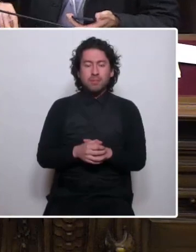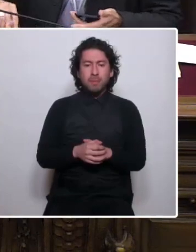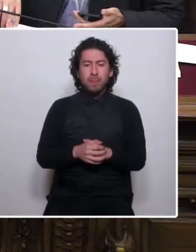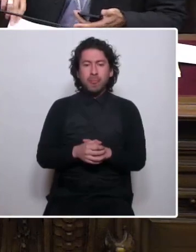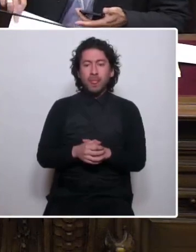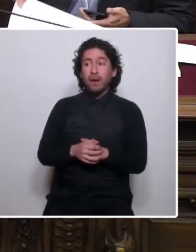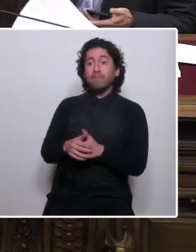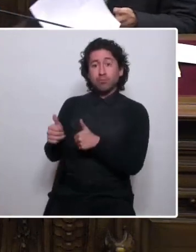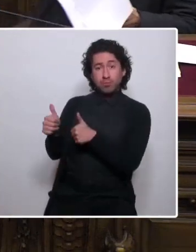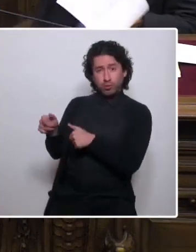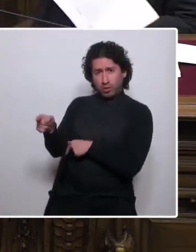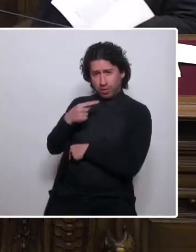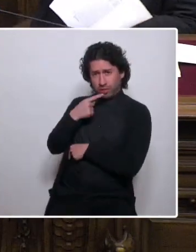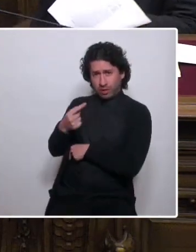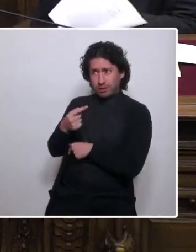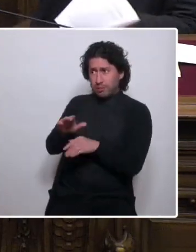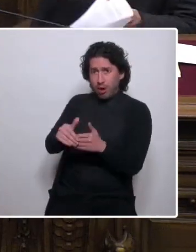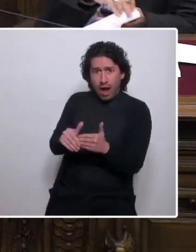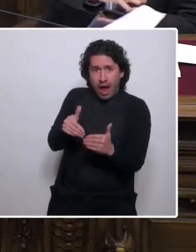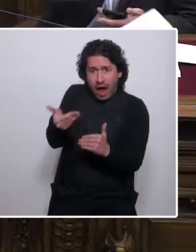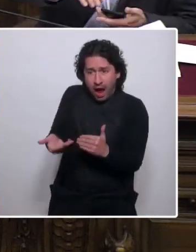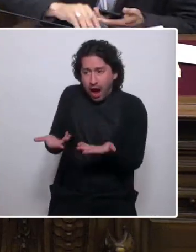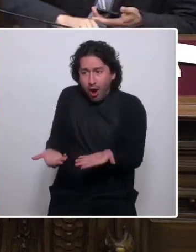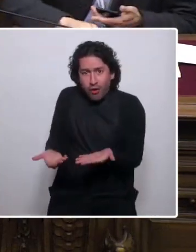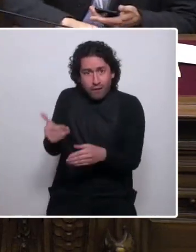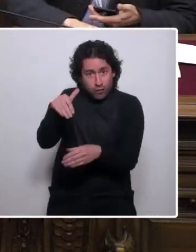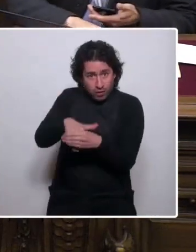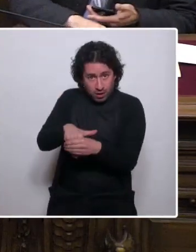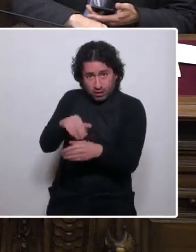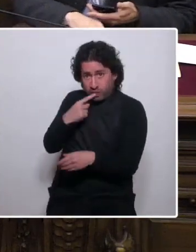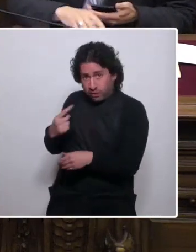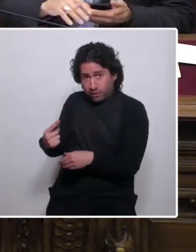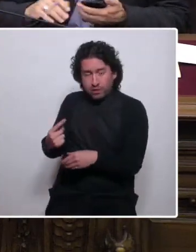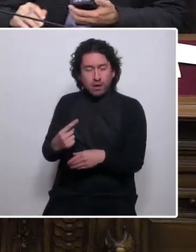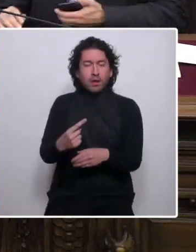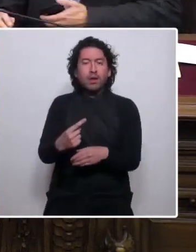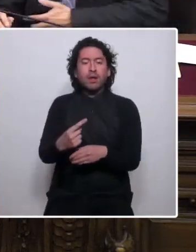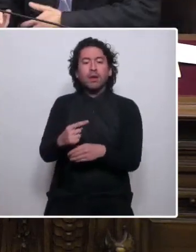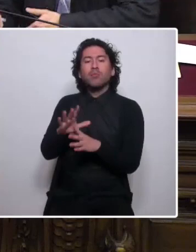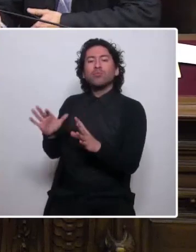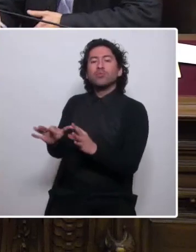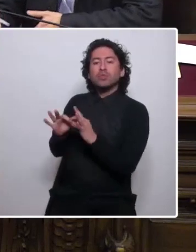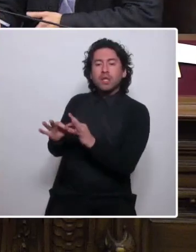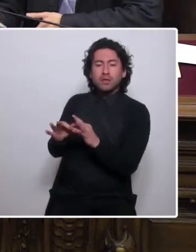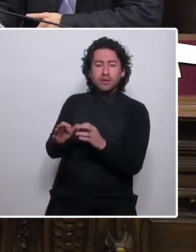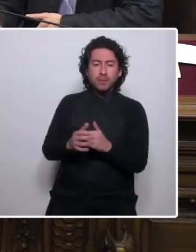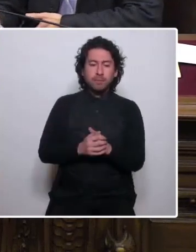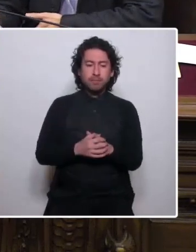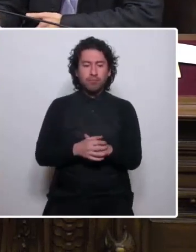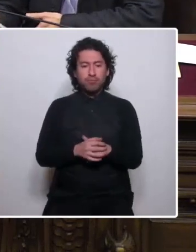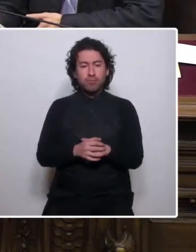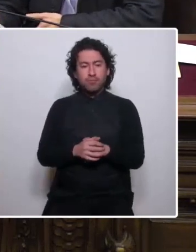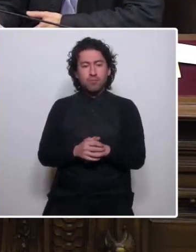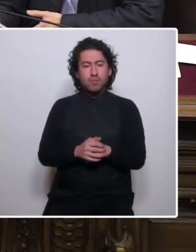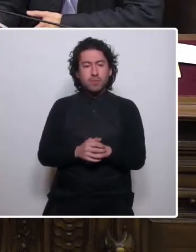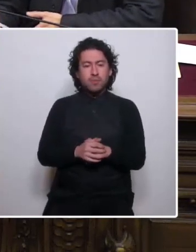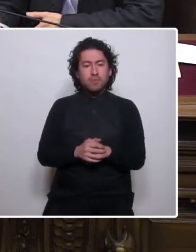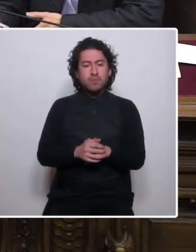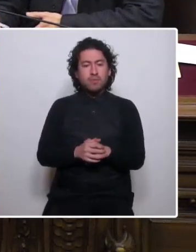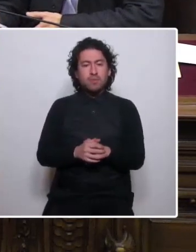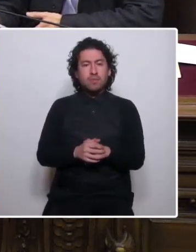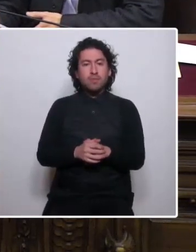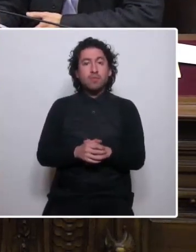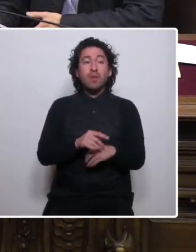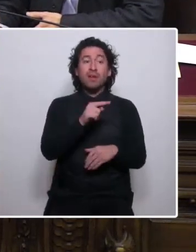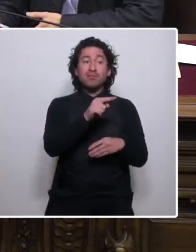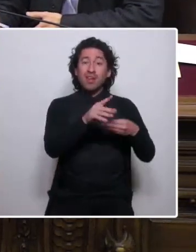Muy bien, ¿usted se refería a la que venía inmediatamente en votación? Muchas gracias. La indicación, la enmienda